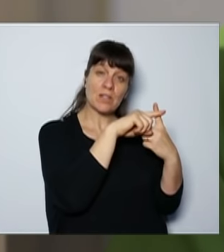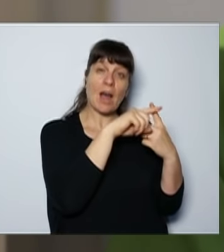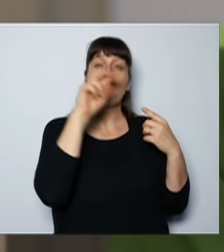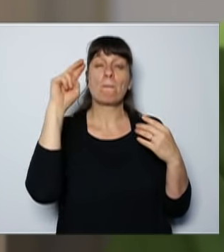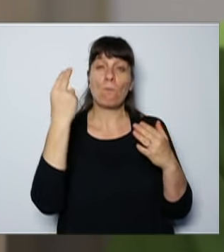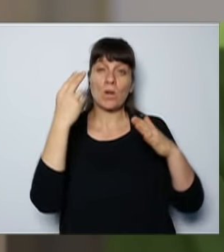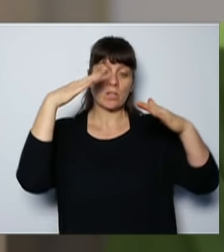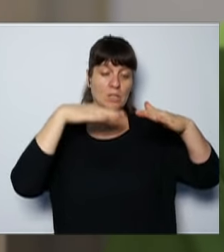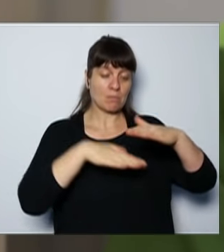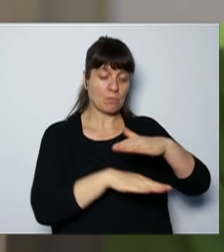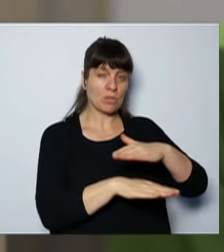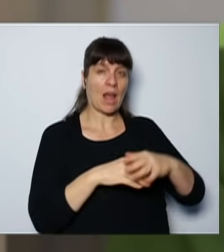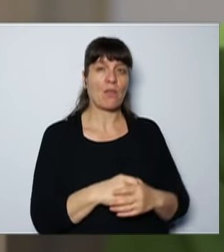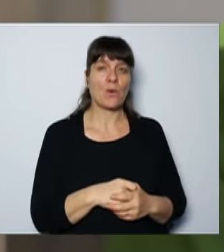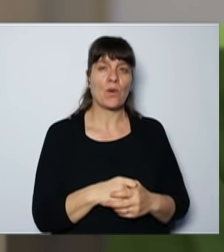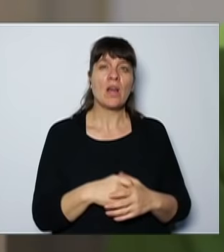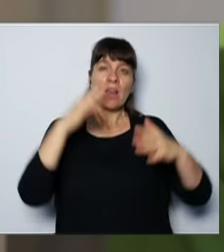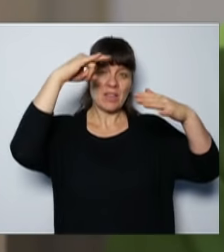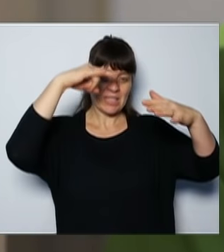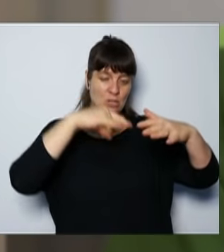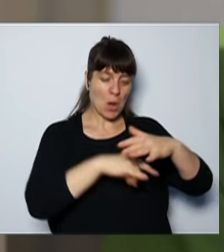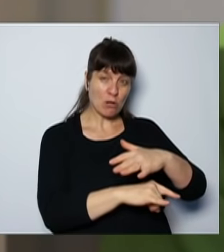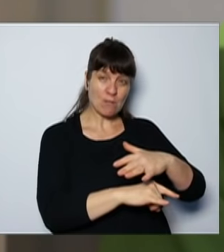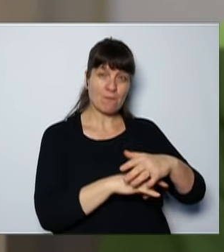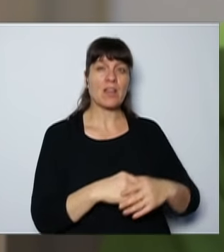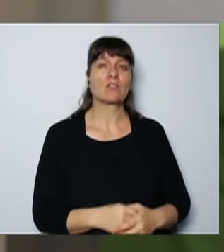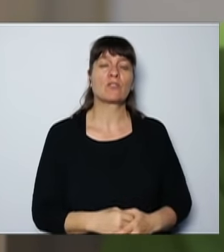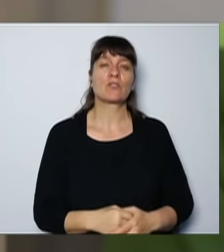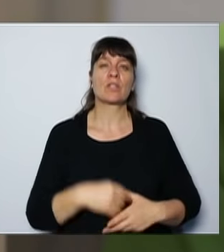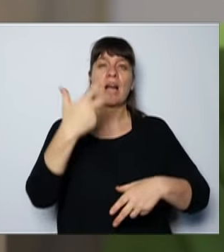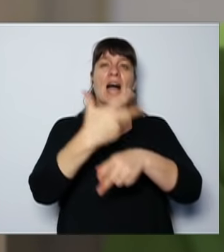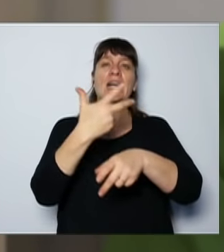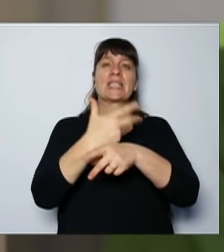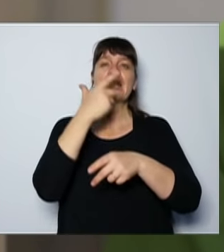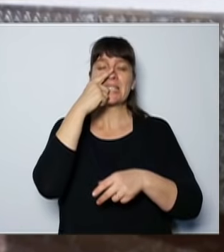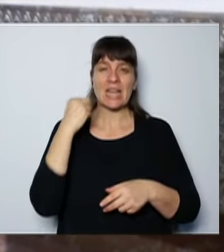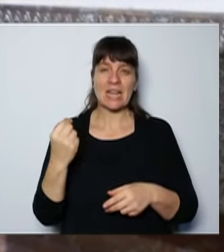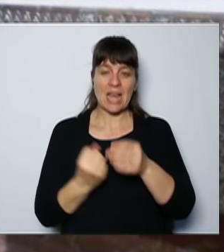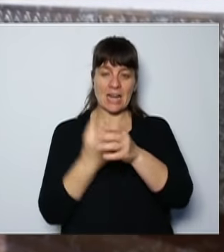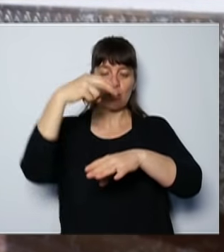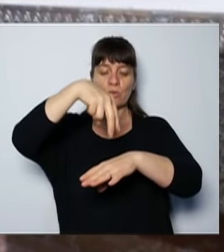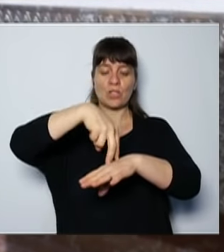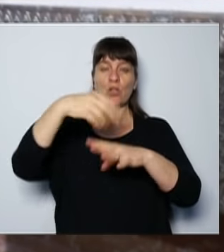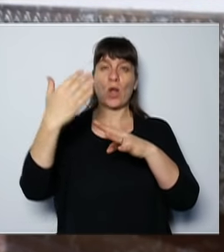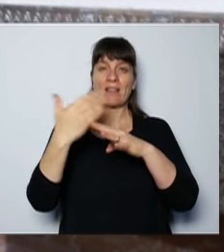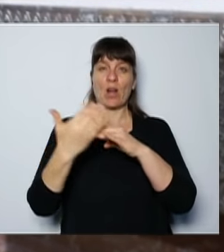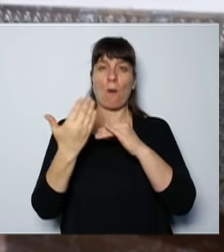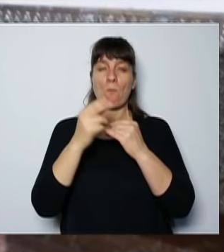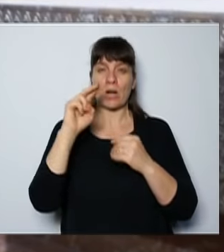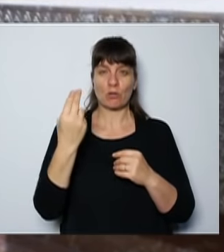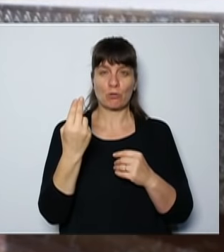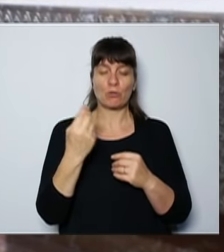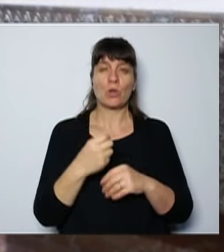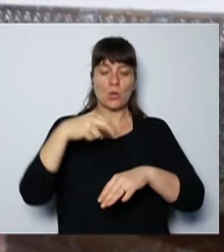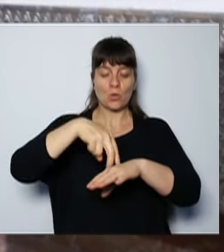fue crucificado, muerto y sepultado, descendió a los infiernos, al tercer día resucitó de entre